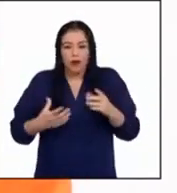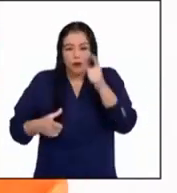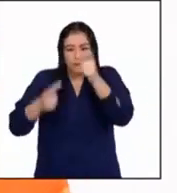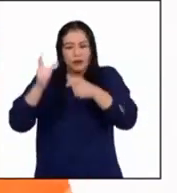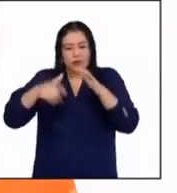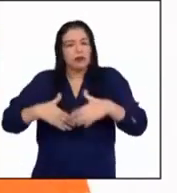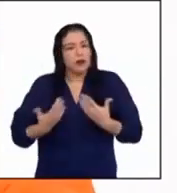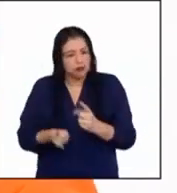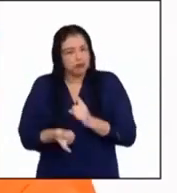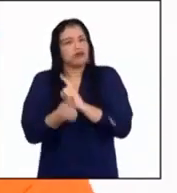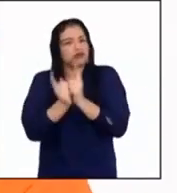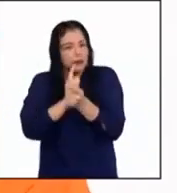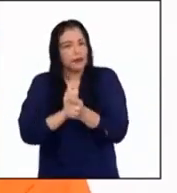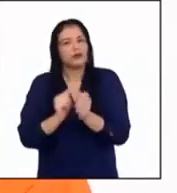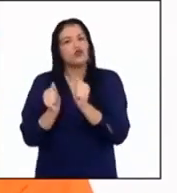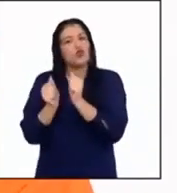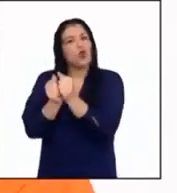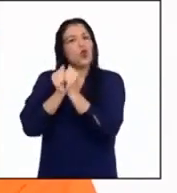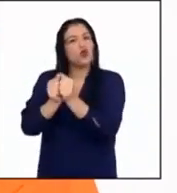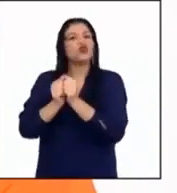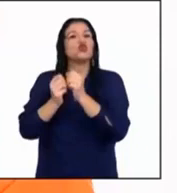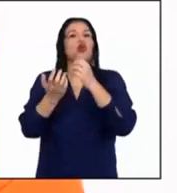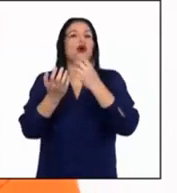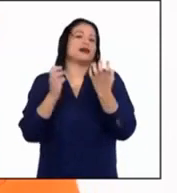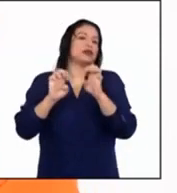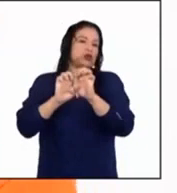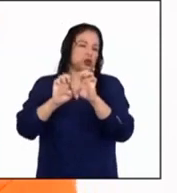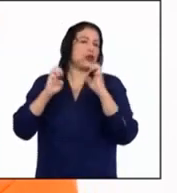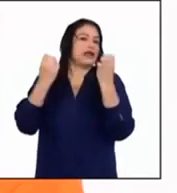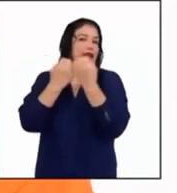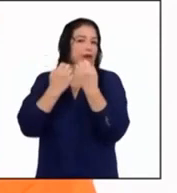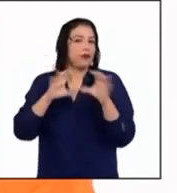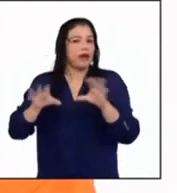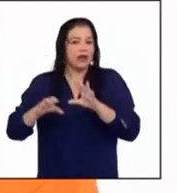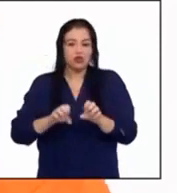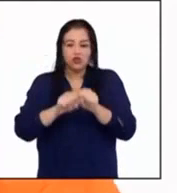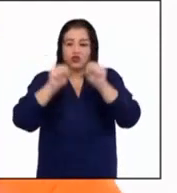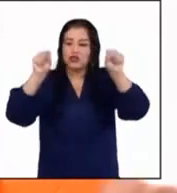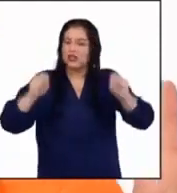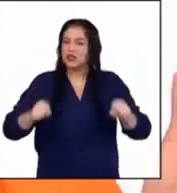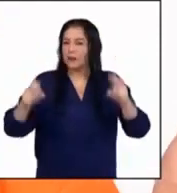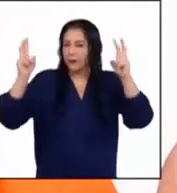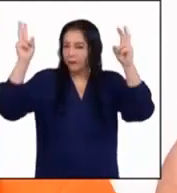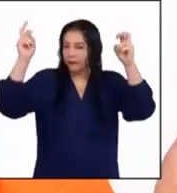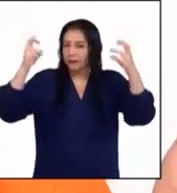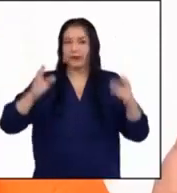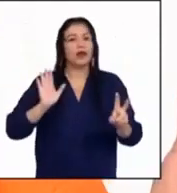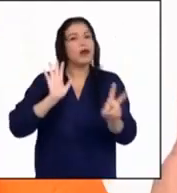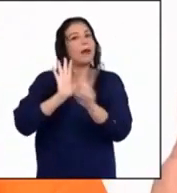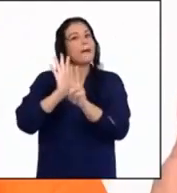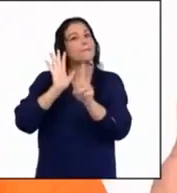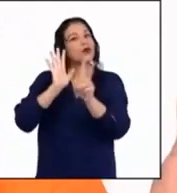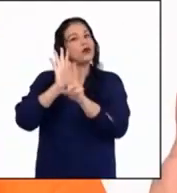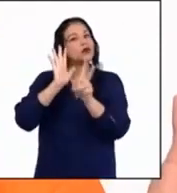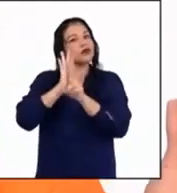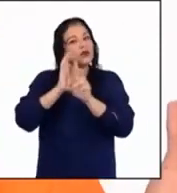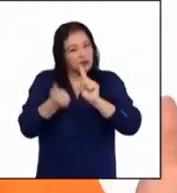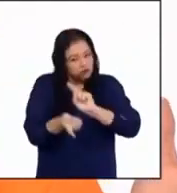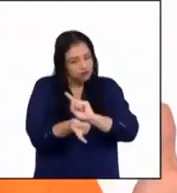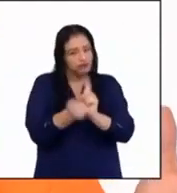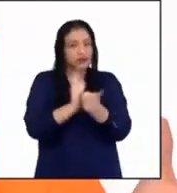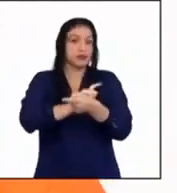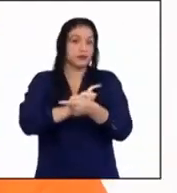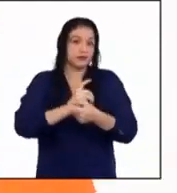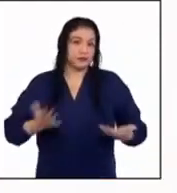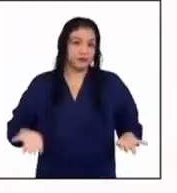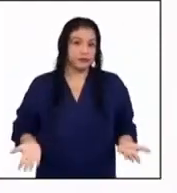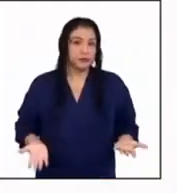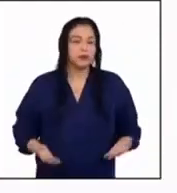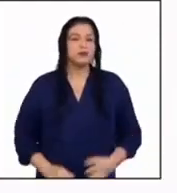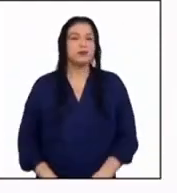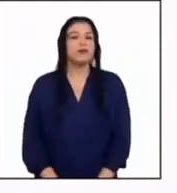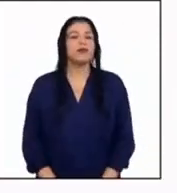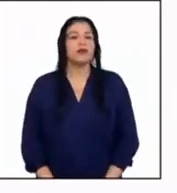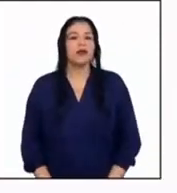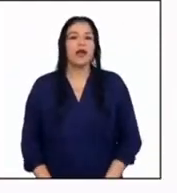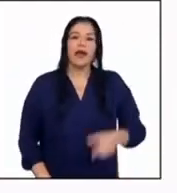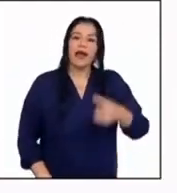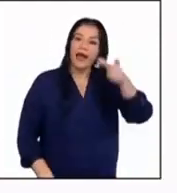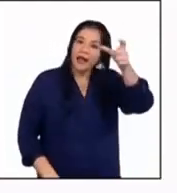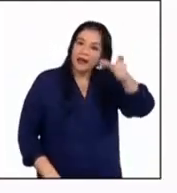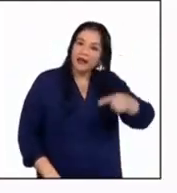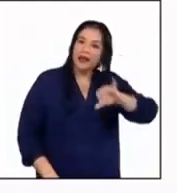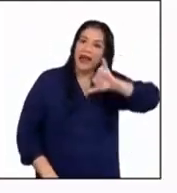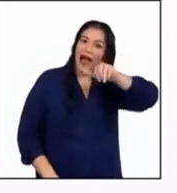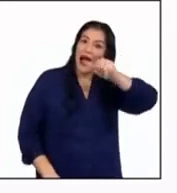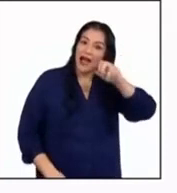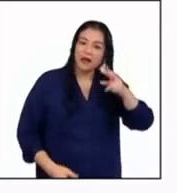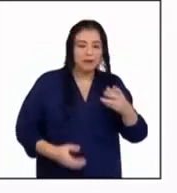posible junto a su equipo que ha creado este sistema denominado voluntariado transformador. Jaime nos